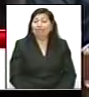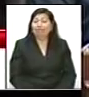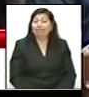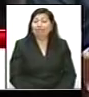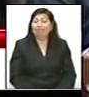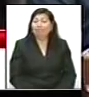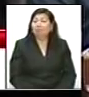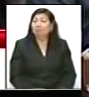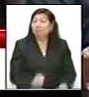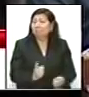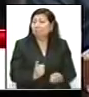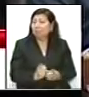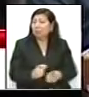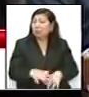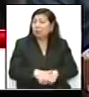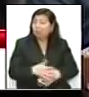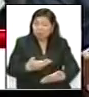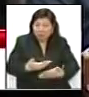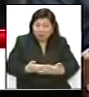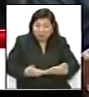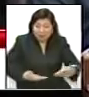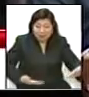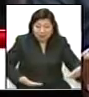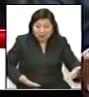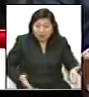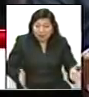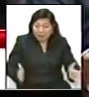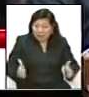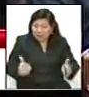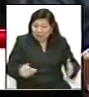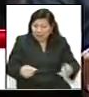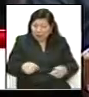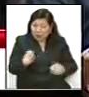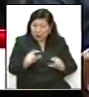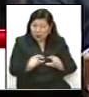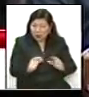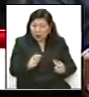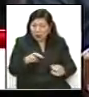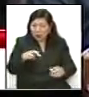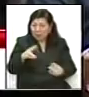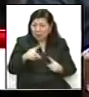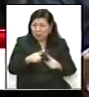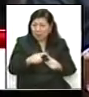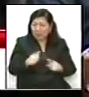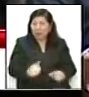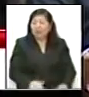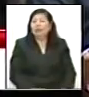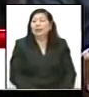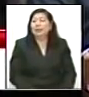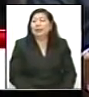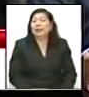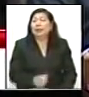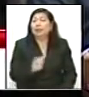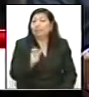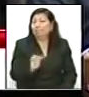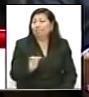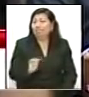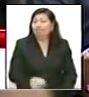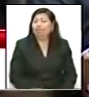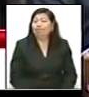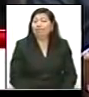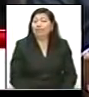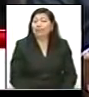Y encontraron los planos cuando capturaron casualmente a este grupo del MRTA donde están incluidos estas personas.